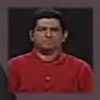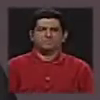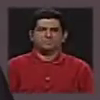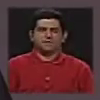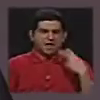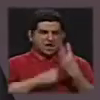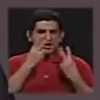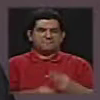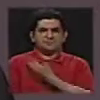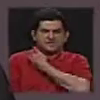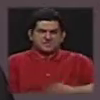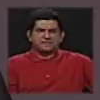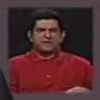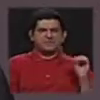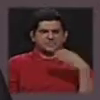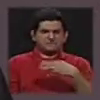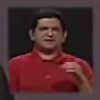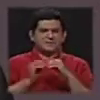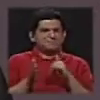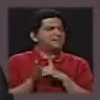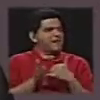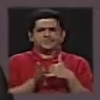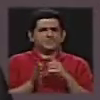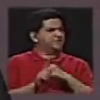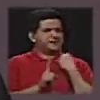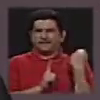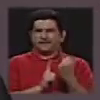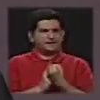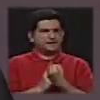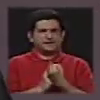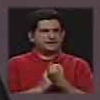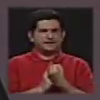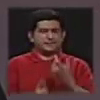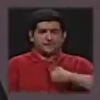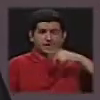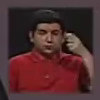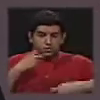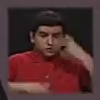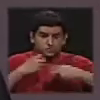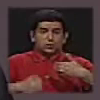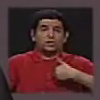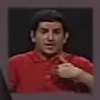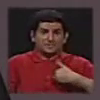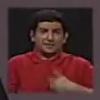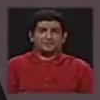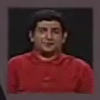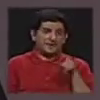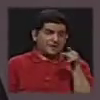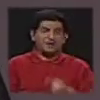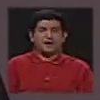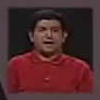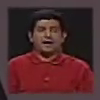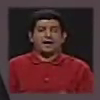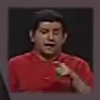La visita al presidente Obama me parece que es un tema más delicado, ¿verdad? Venimos saliendo del problema acá, de las bombas en la